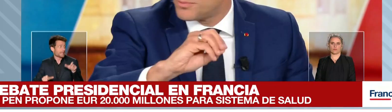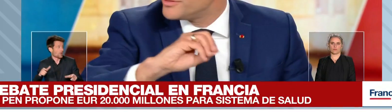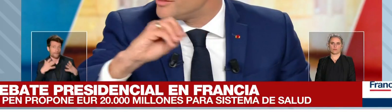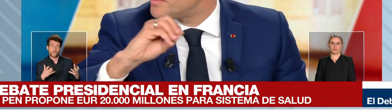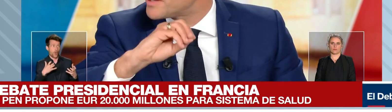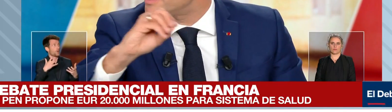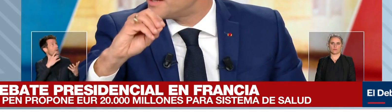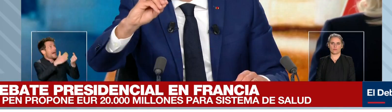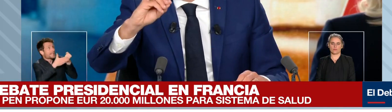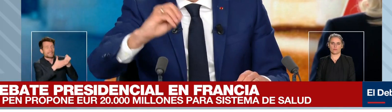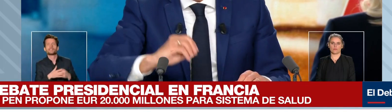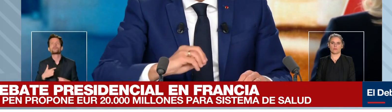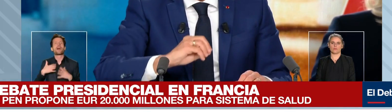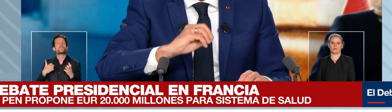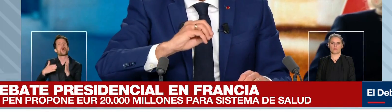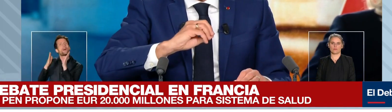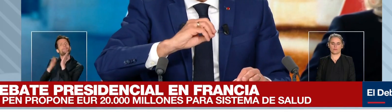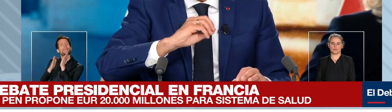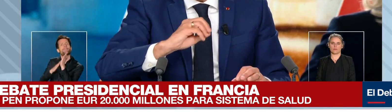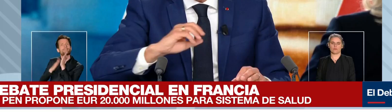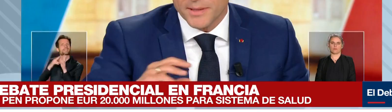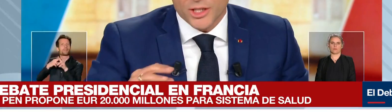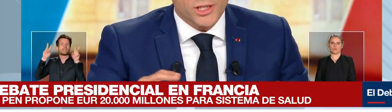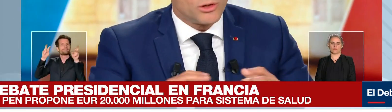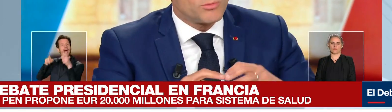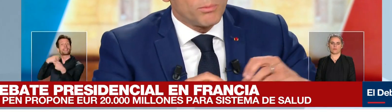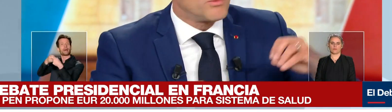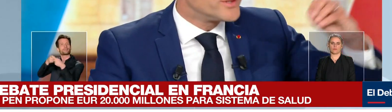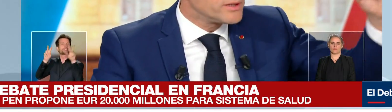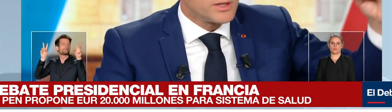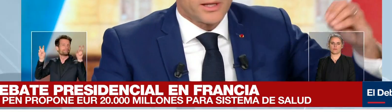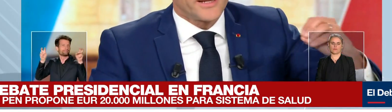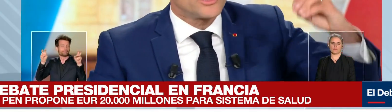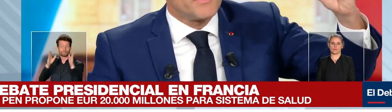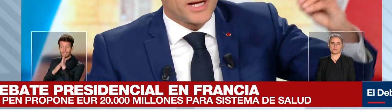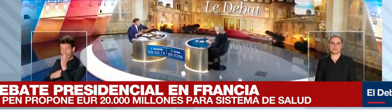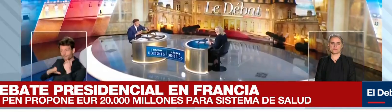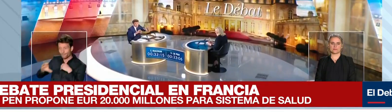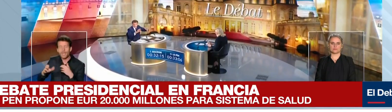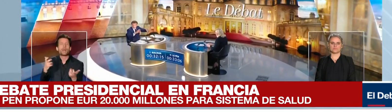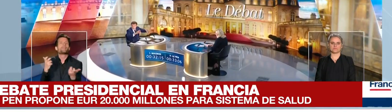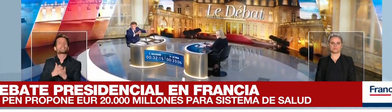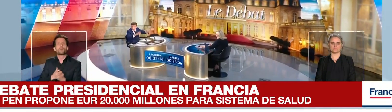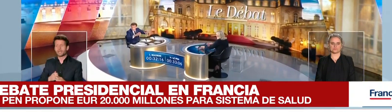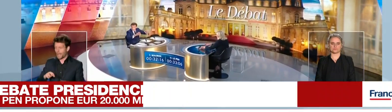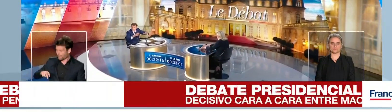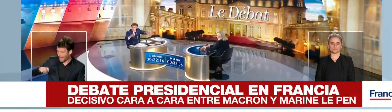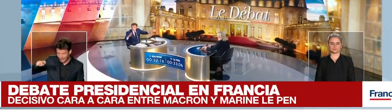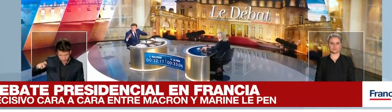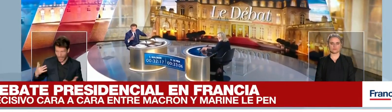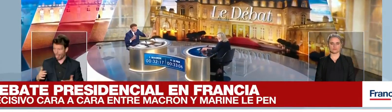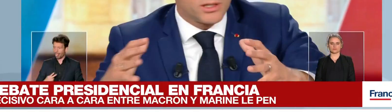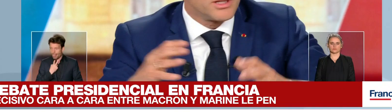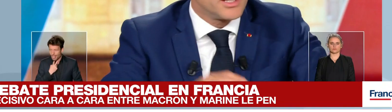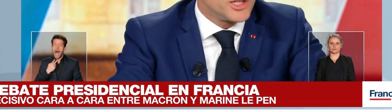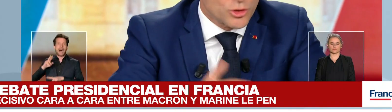Y es por eso que quiero poner ahí un dispositivo que permitirá tener facilidades